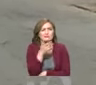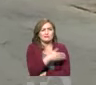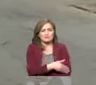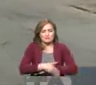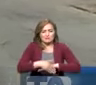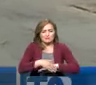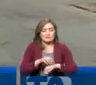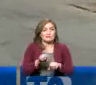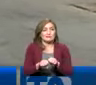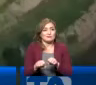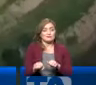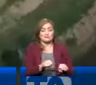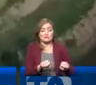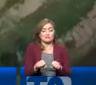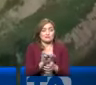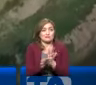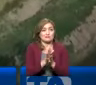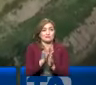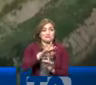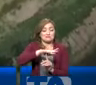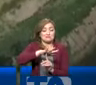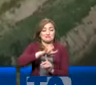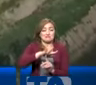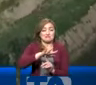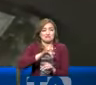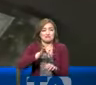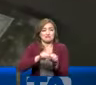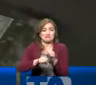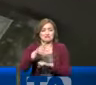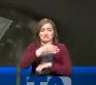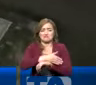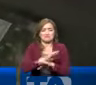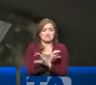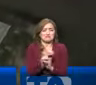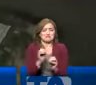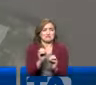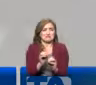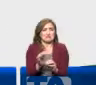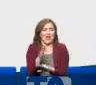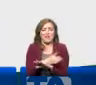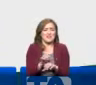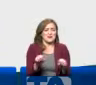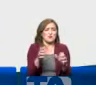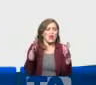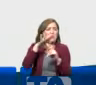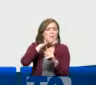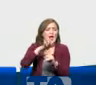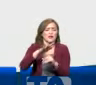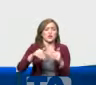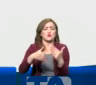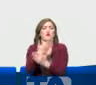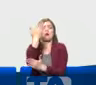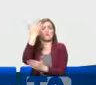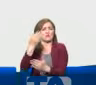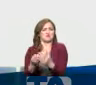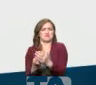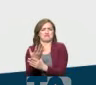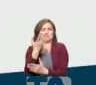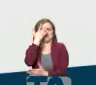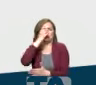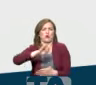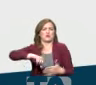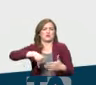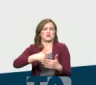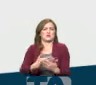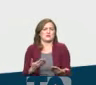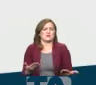fue afectada por el terremoto y el parque ni siquiera existía antes del sismo, por lo que no se justifica que estas obras se hayan